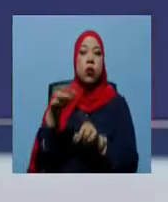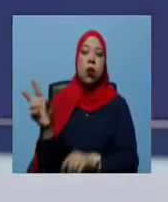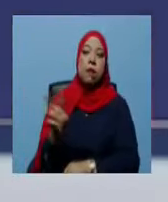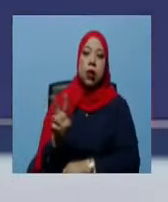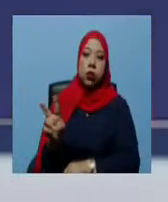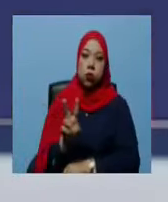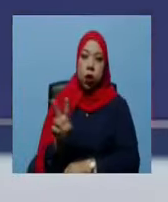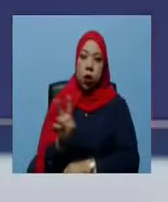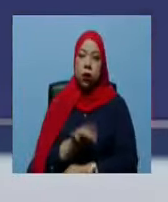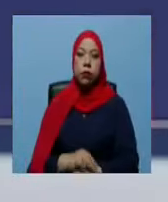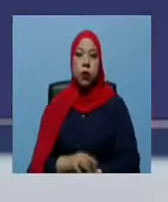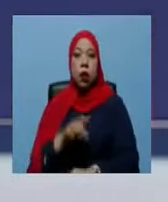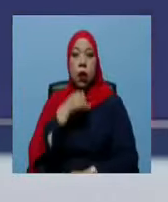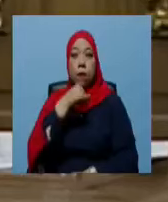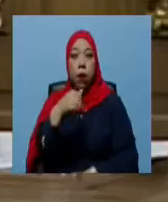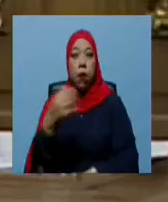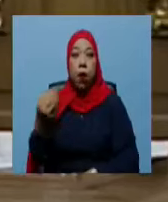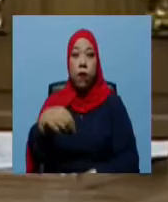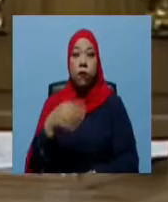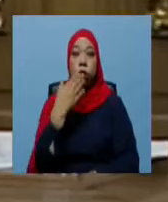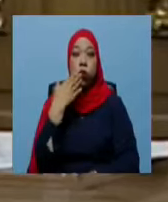detalles.